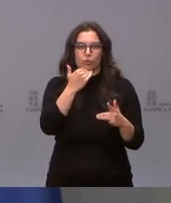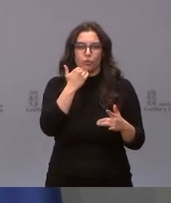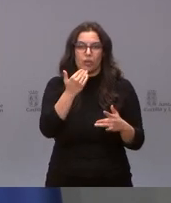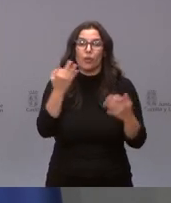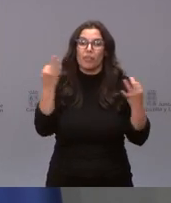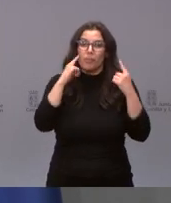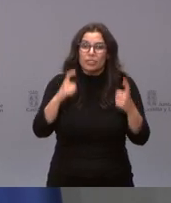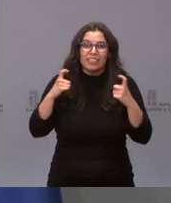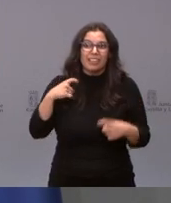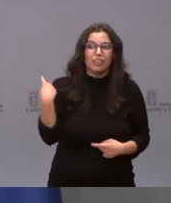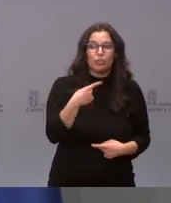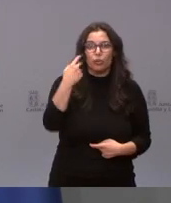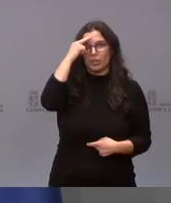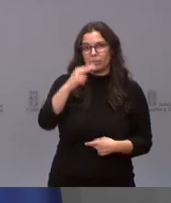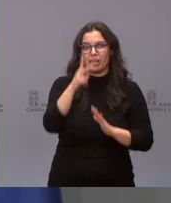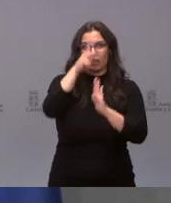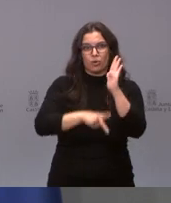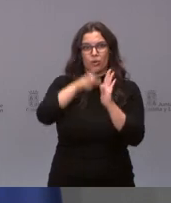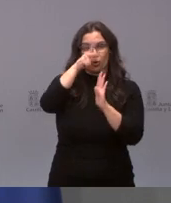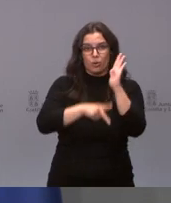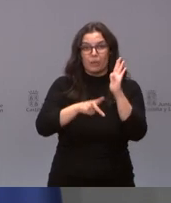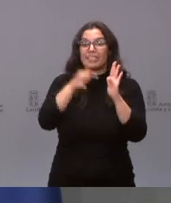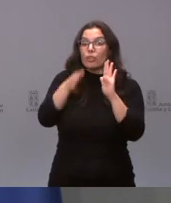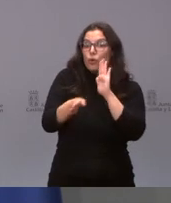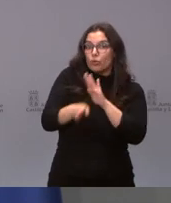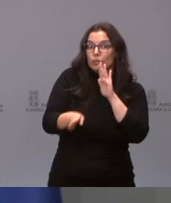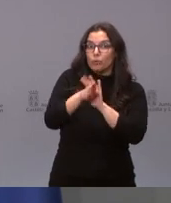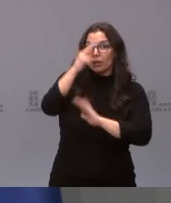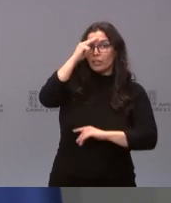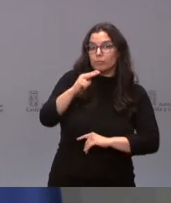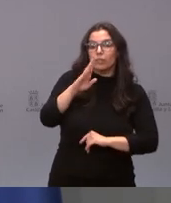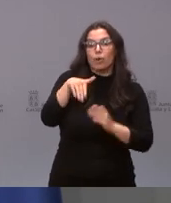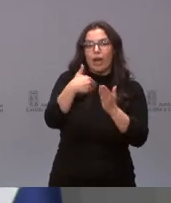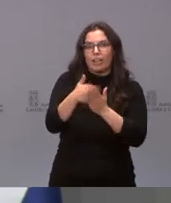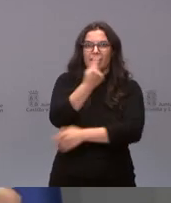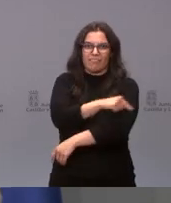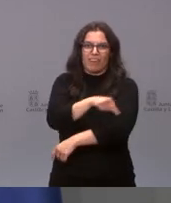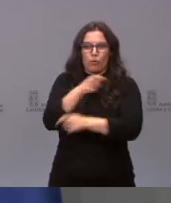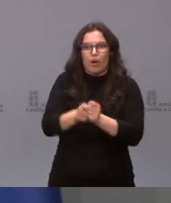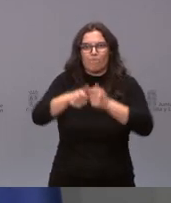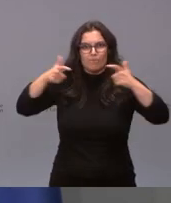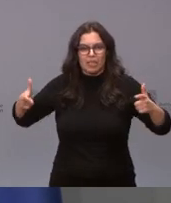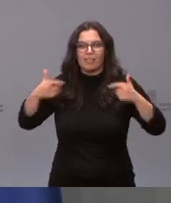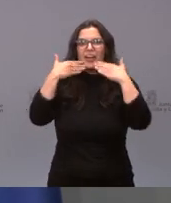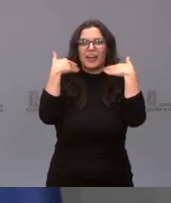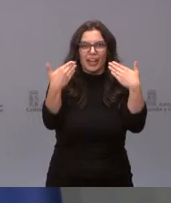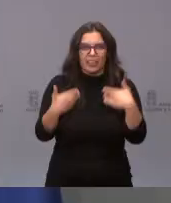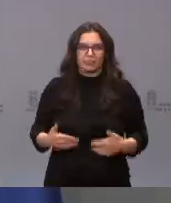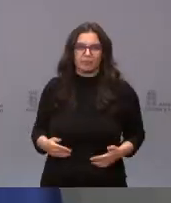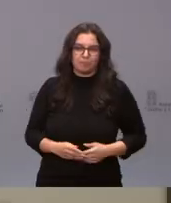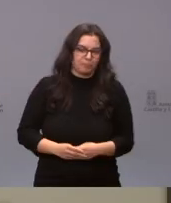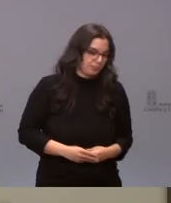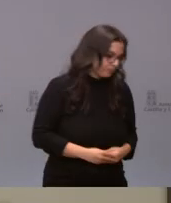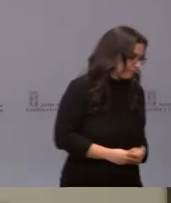tenemos que intentar respetar las normas y seguir las respetando hasta que no tengamos una cobertura vacunal más amplia muchísimas gracias